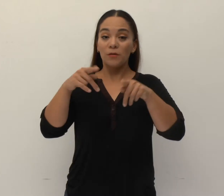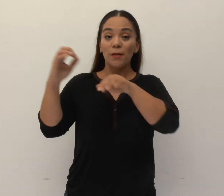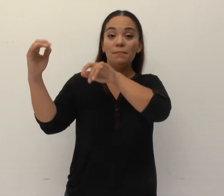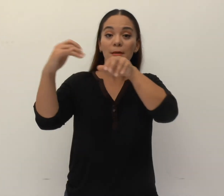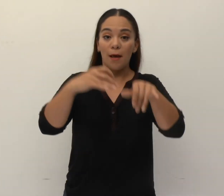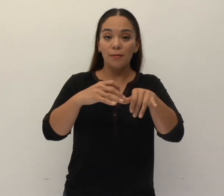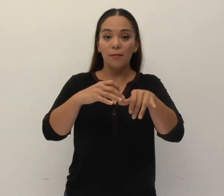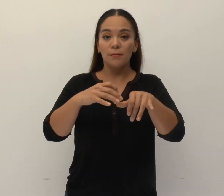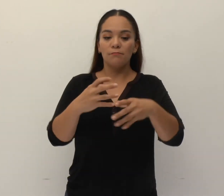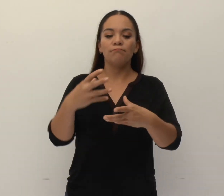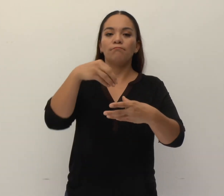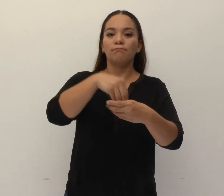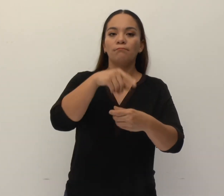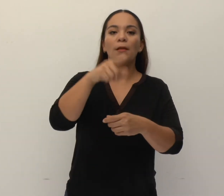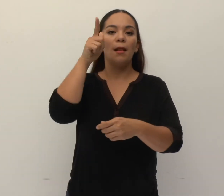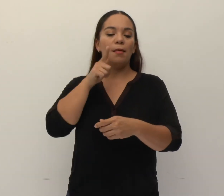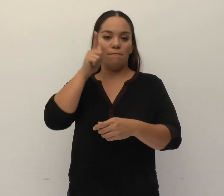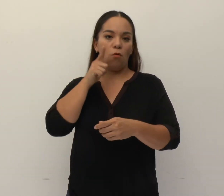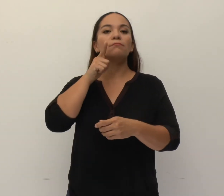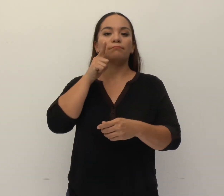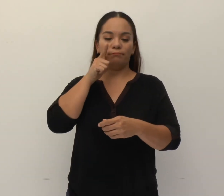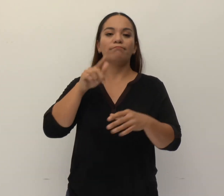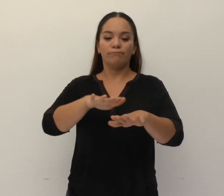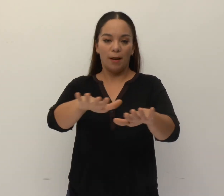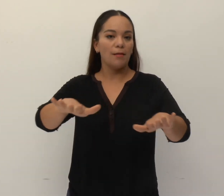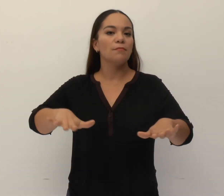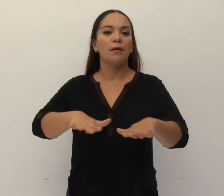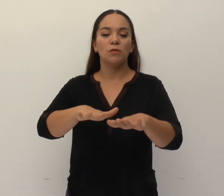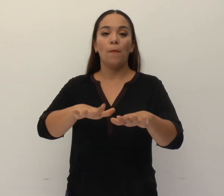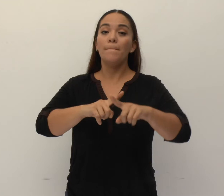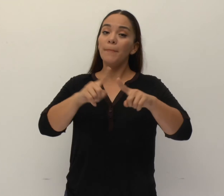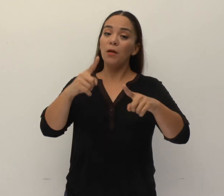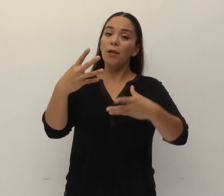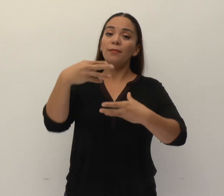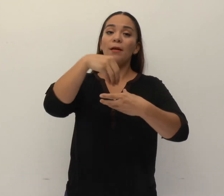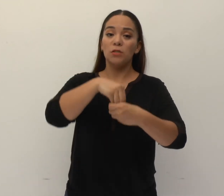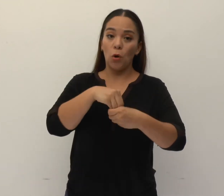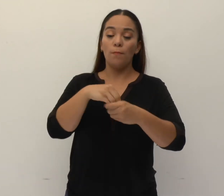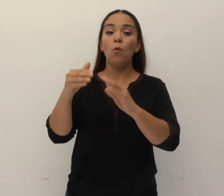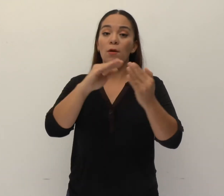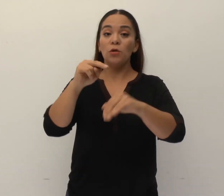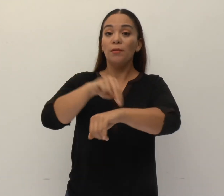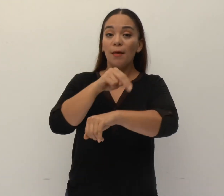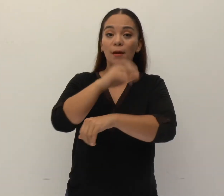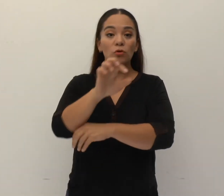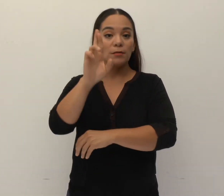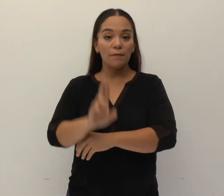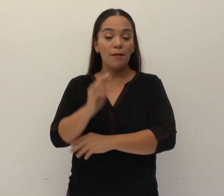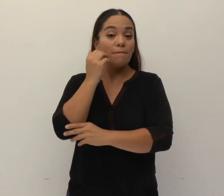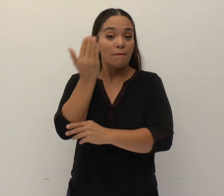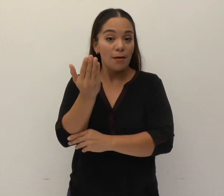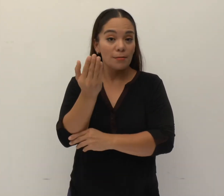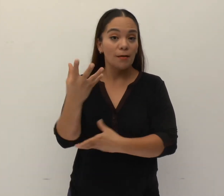Los migrantes incorporaron la provincia de Limón al gran espacio caribeño. Pero la integración de la población negra en Costa Rica